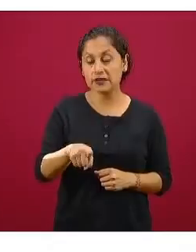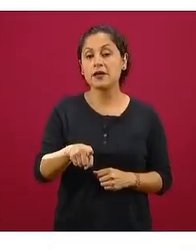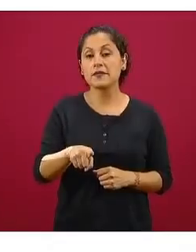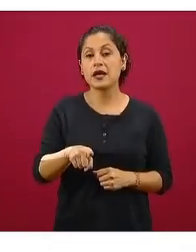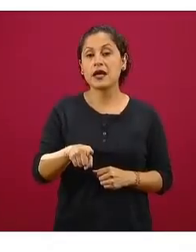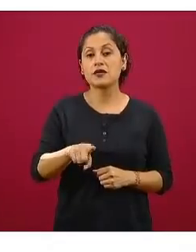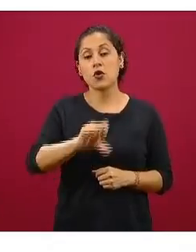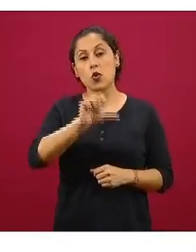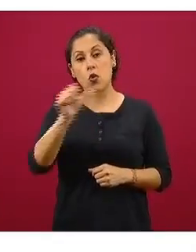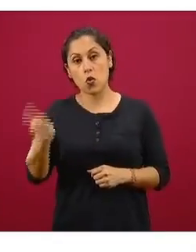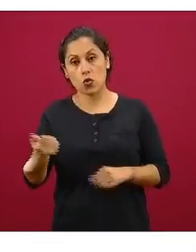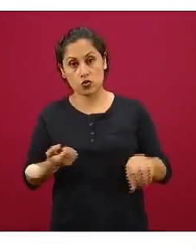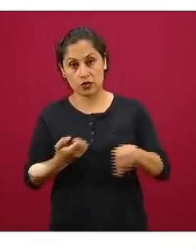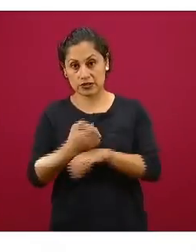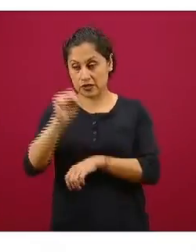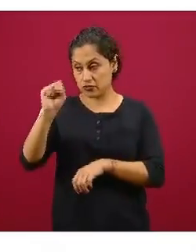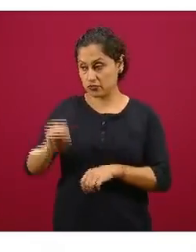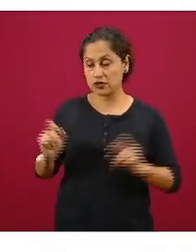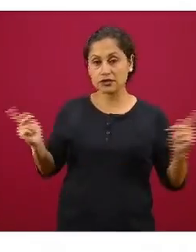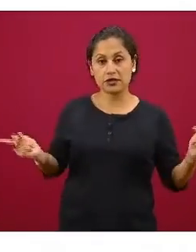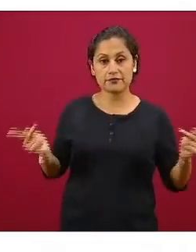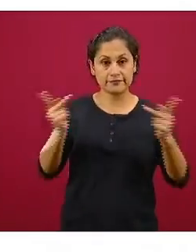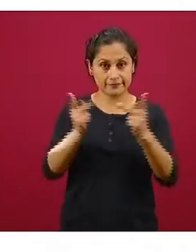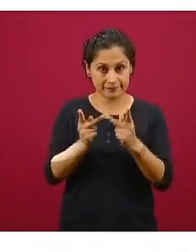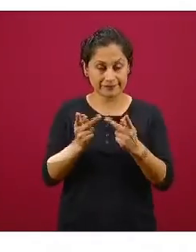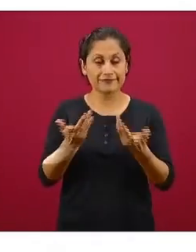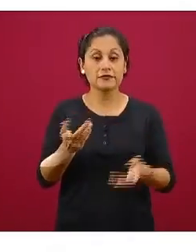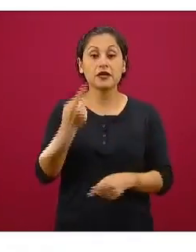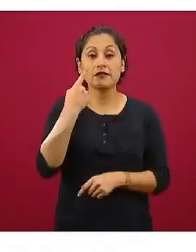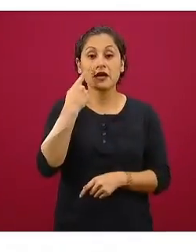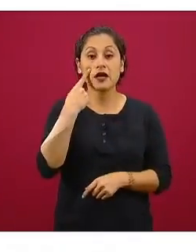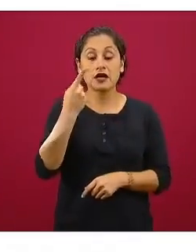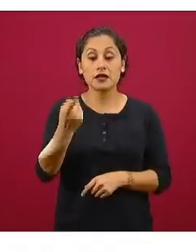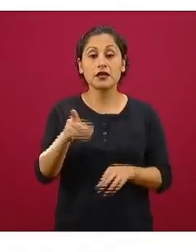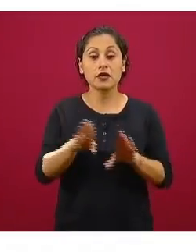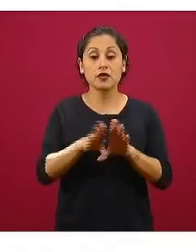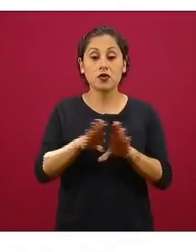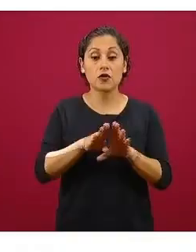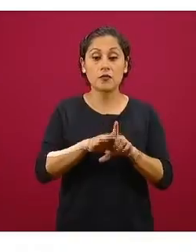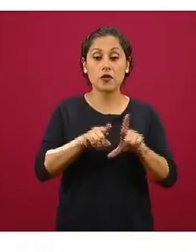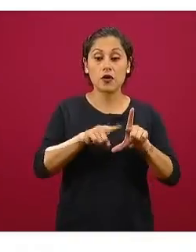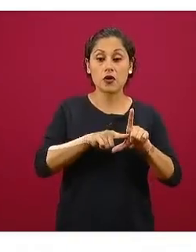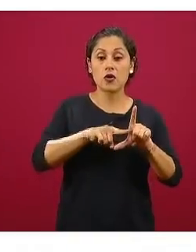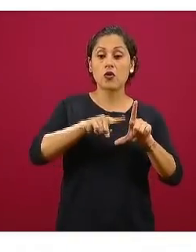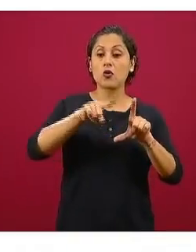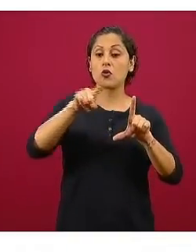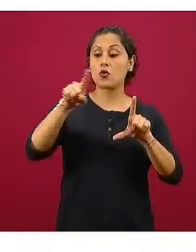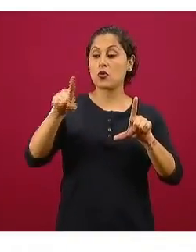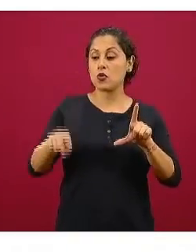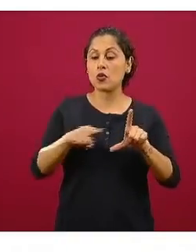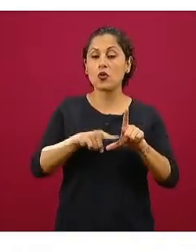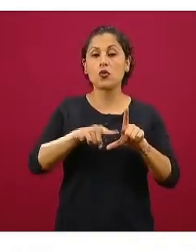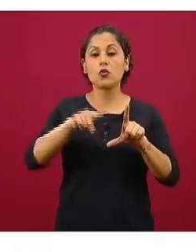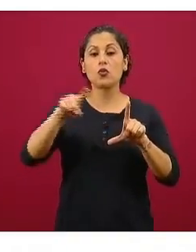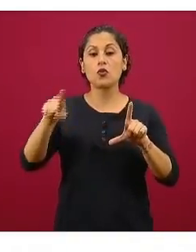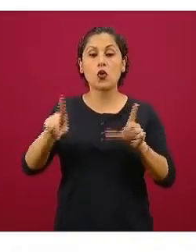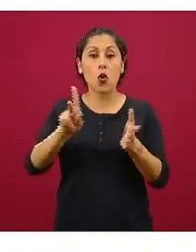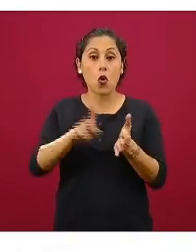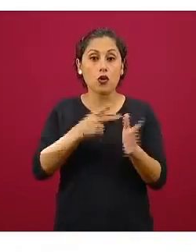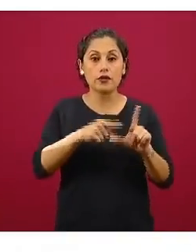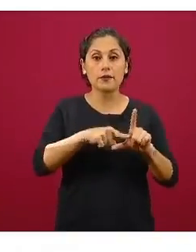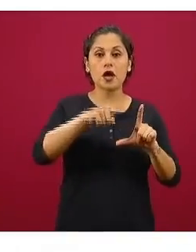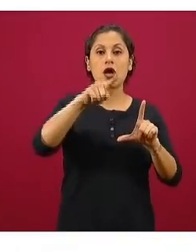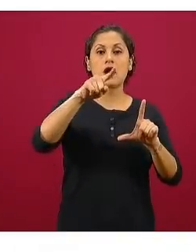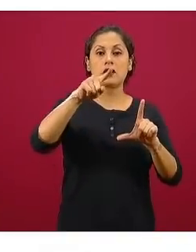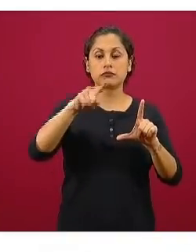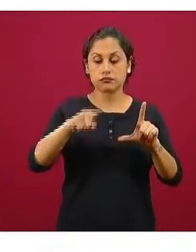sureste, que es una primera curva epidémica seguida de una segunda curva epidémica. Esto ya habíamos hablado, que es un